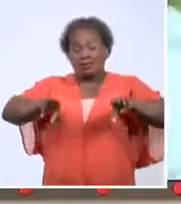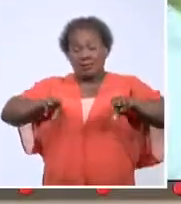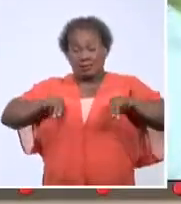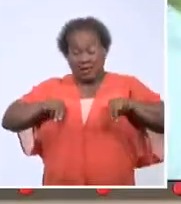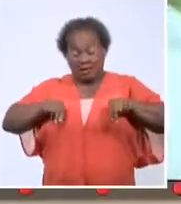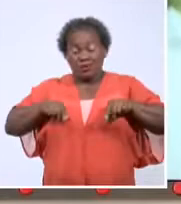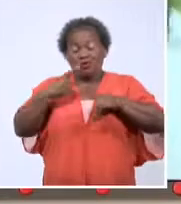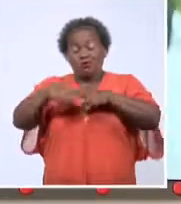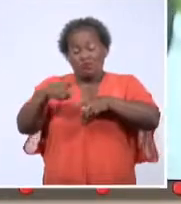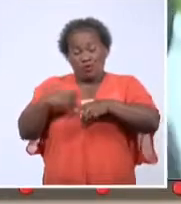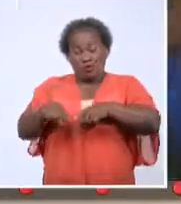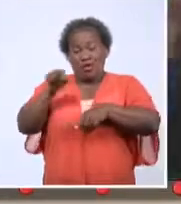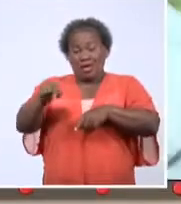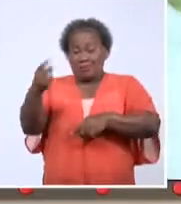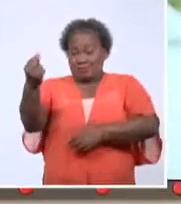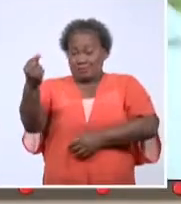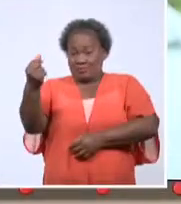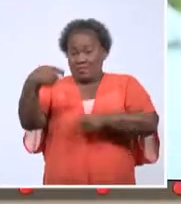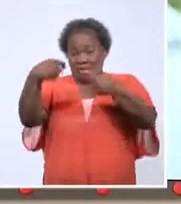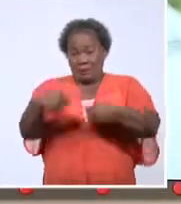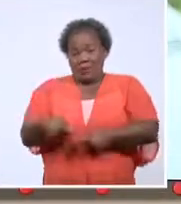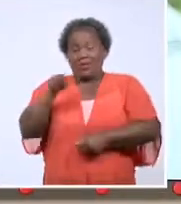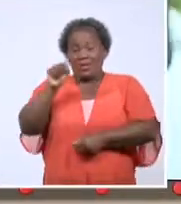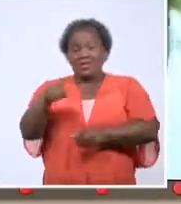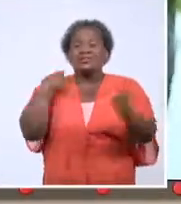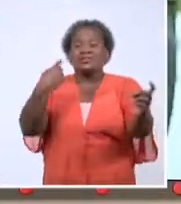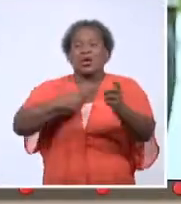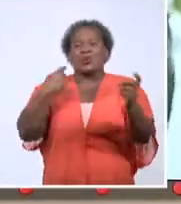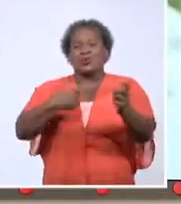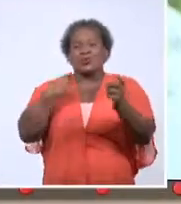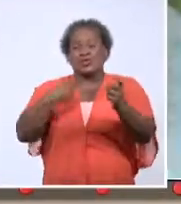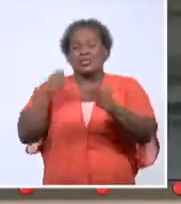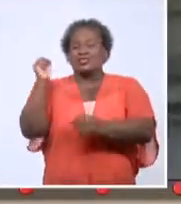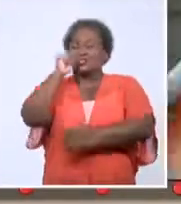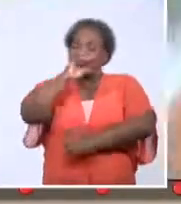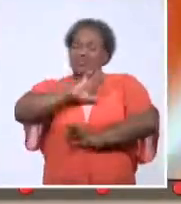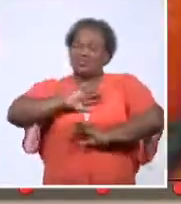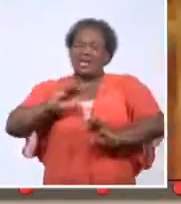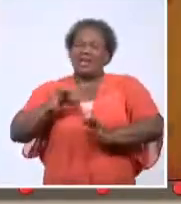capital dispone y en ese margen se lucha. Así terminamos. Buenas tardes.